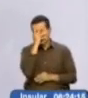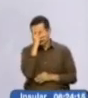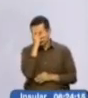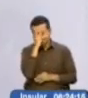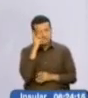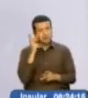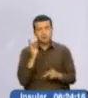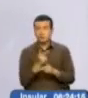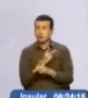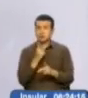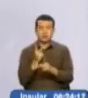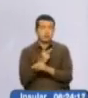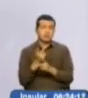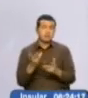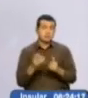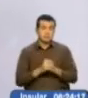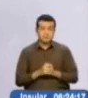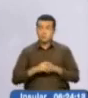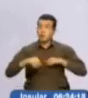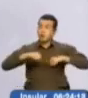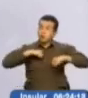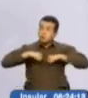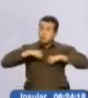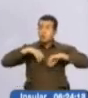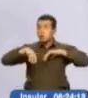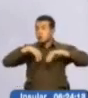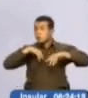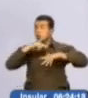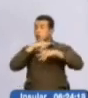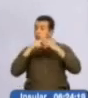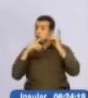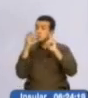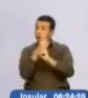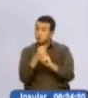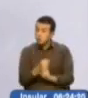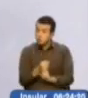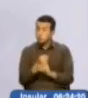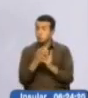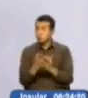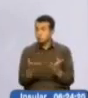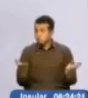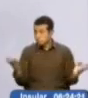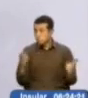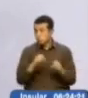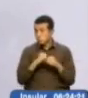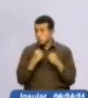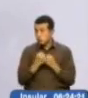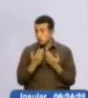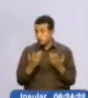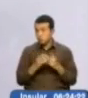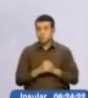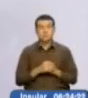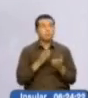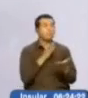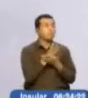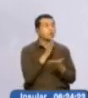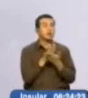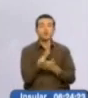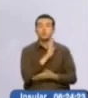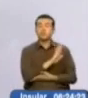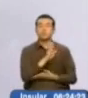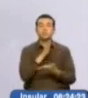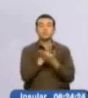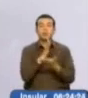David, cómo se desplaza la gestión, las acciones y los resultados por esta construcción moral de la sociedad. Los medios tienen un